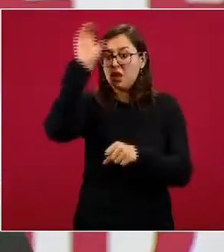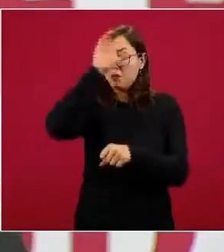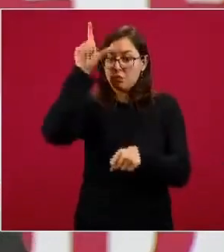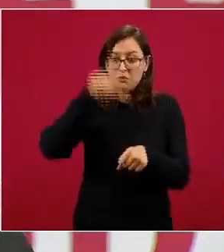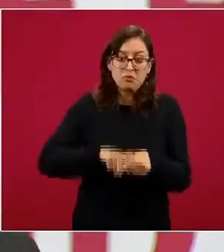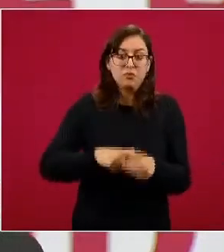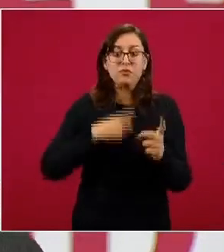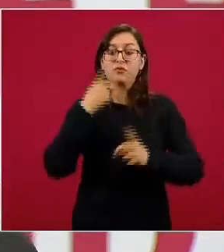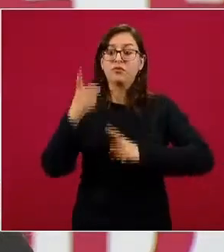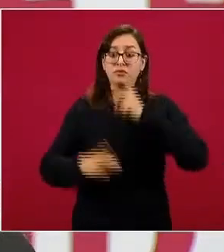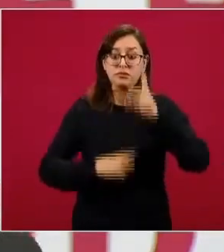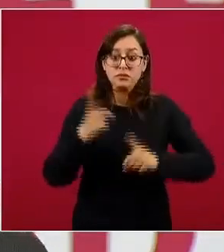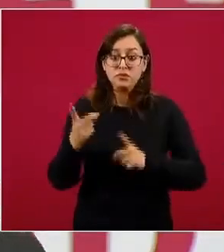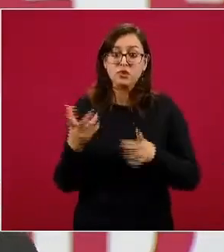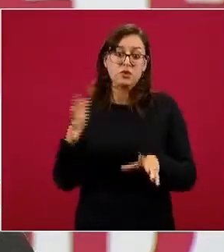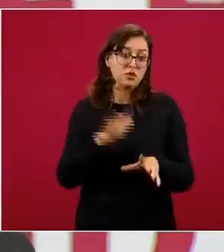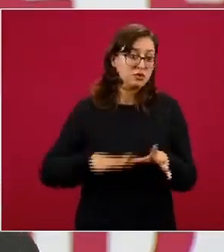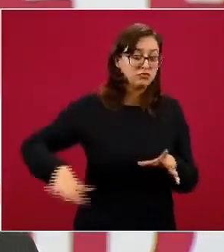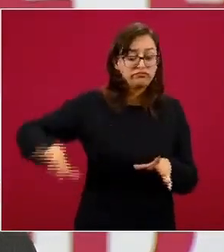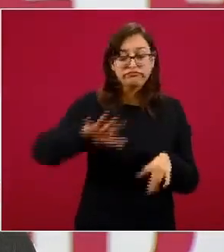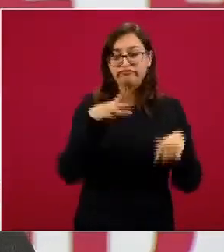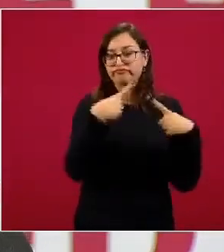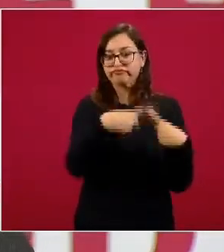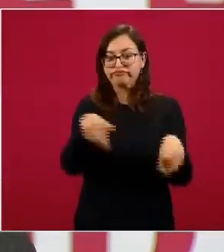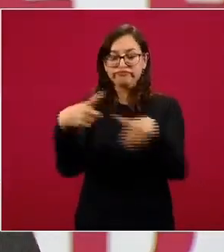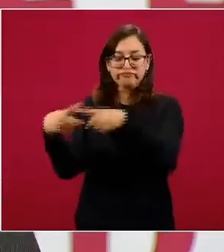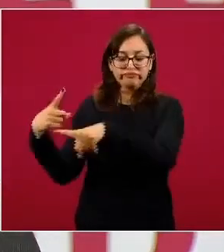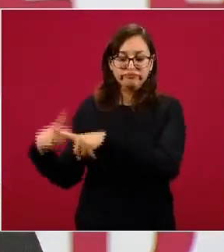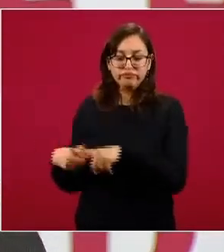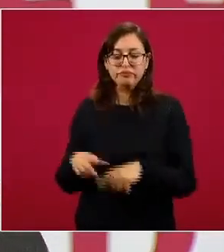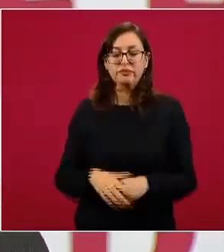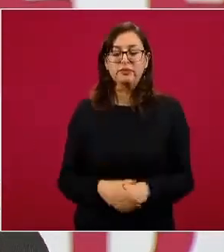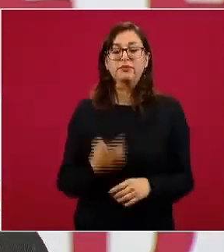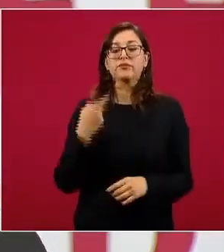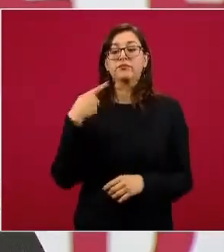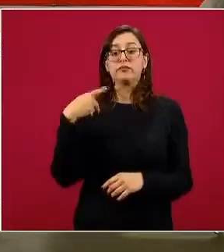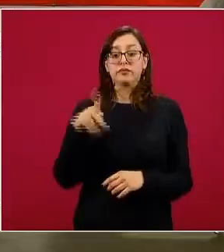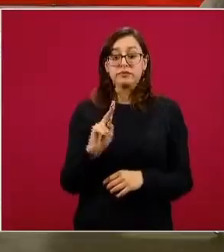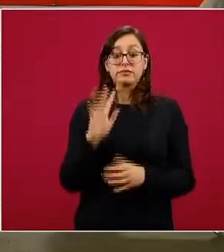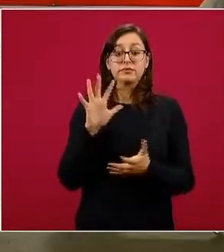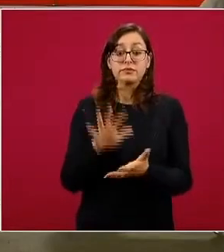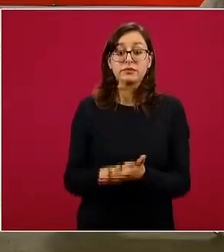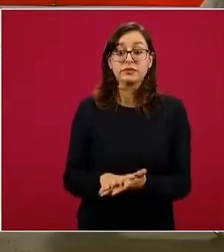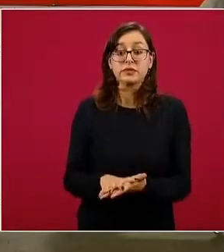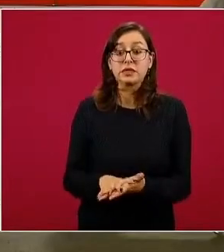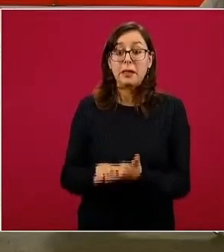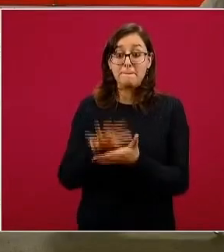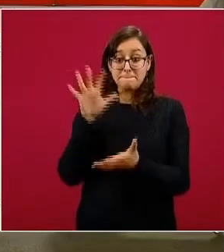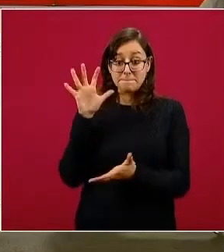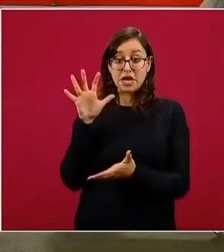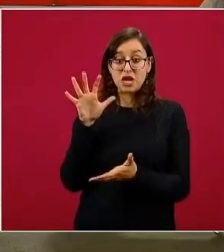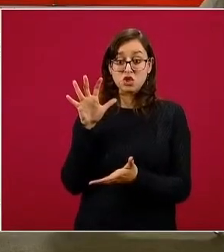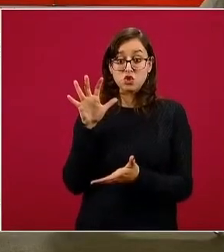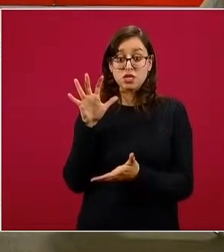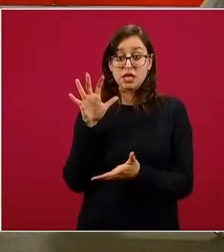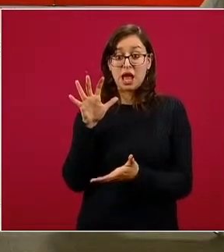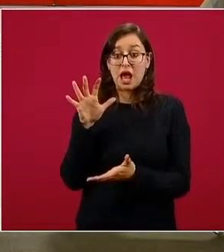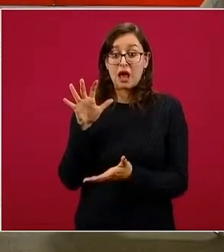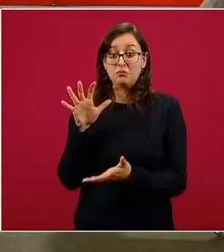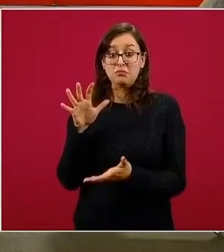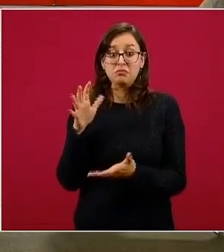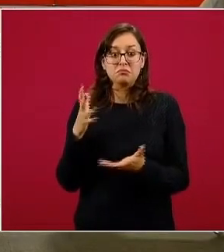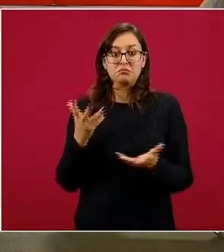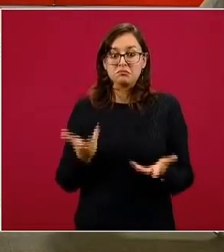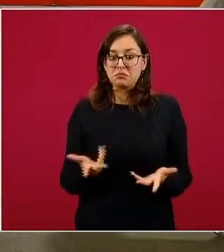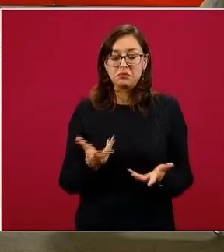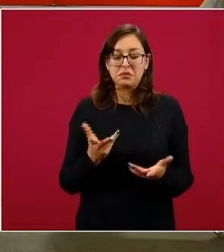culturales, deportivas, sociales, etcétera, en el espacio público. Pero en la mayoría de estas actividades, que no son